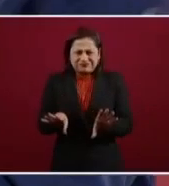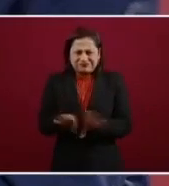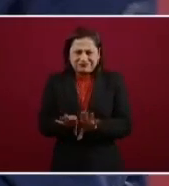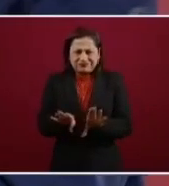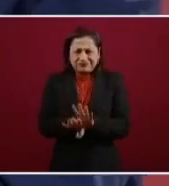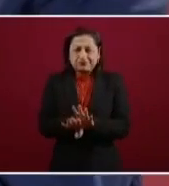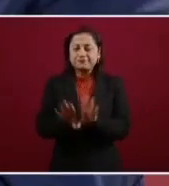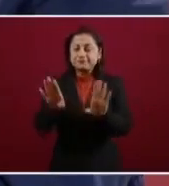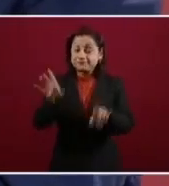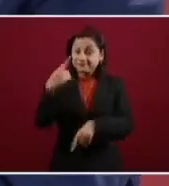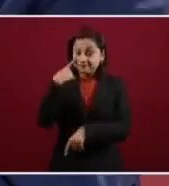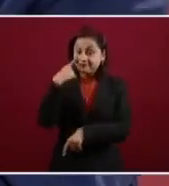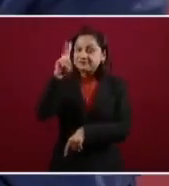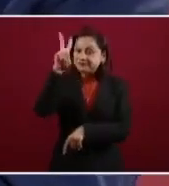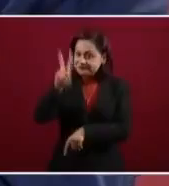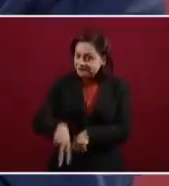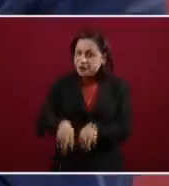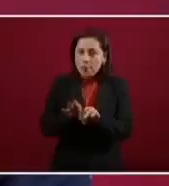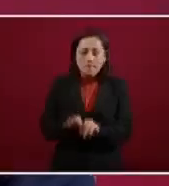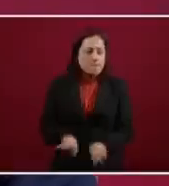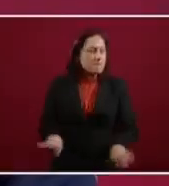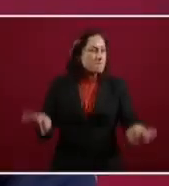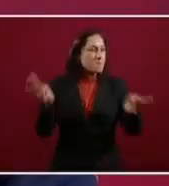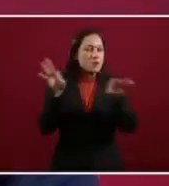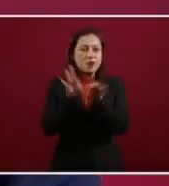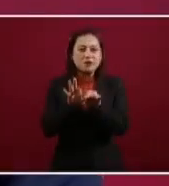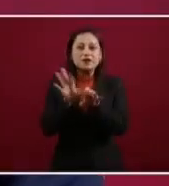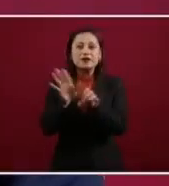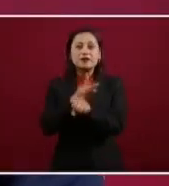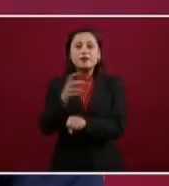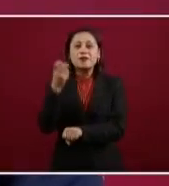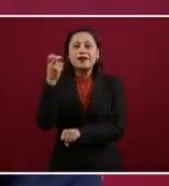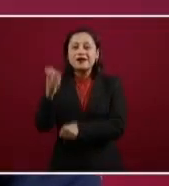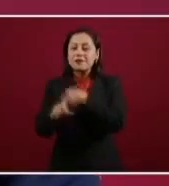esa es la base eso es lo que no se tomaba en cuenta